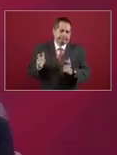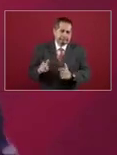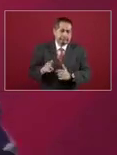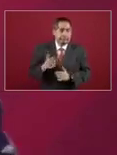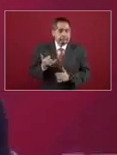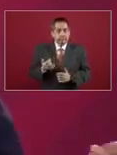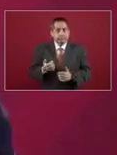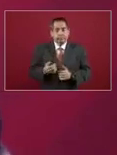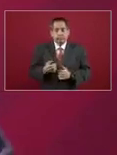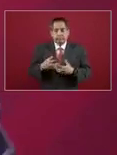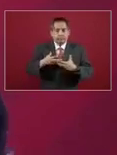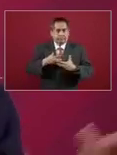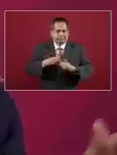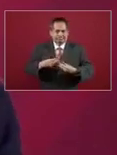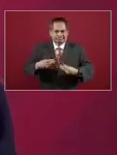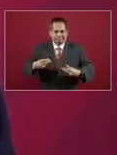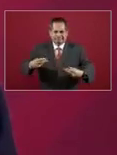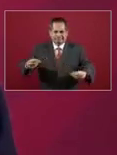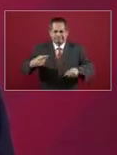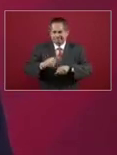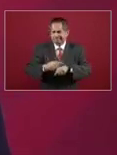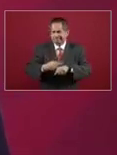eran epidemias,